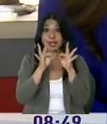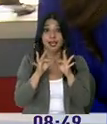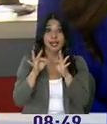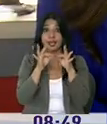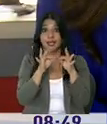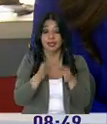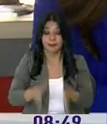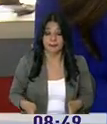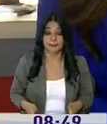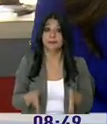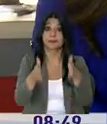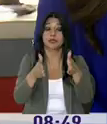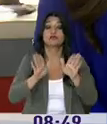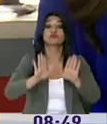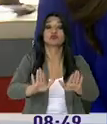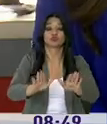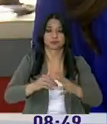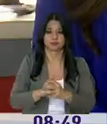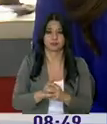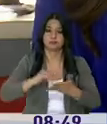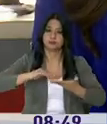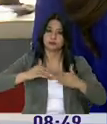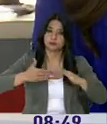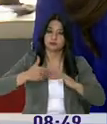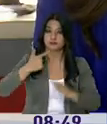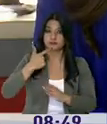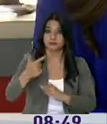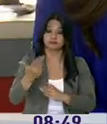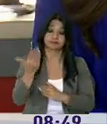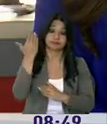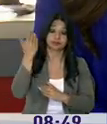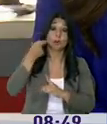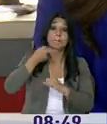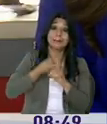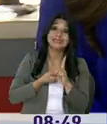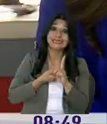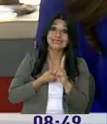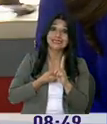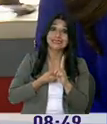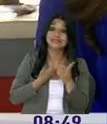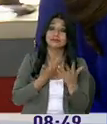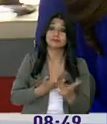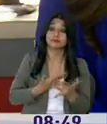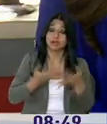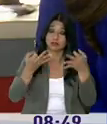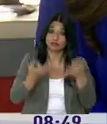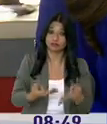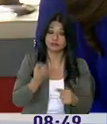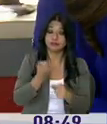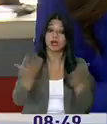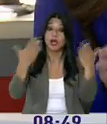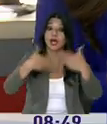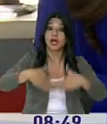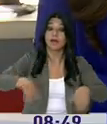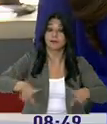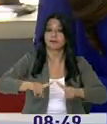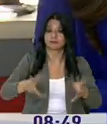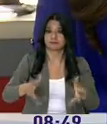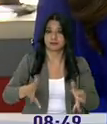principales vías de la zona la comunidad aseguró que hace un mes y medio esperan que se concluyan los trabajos en la